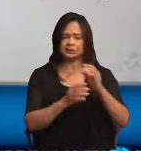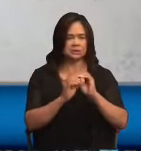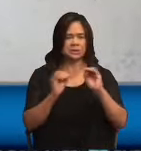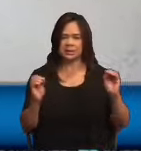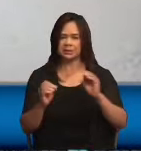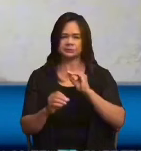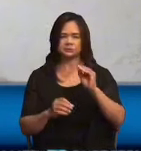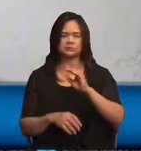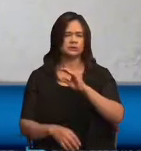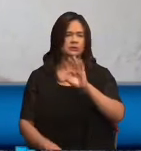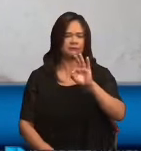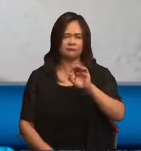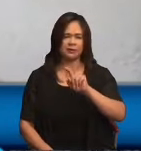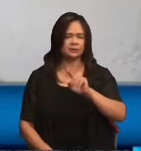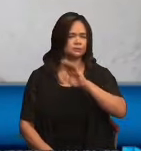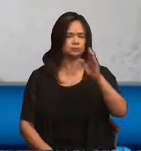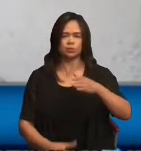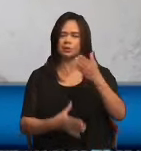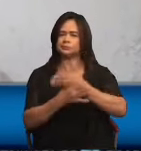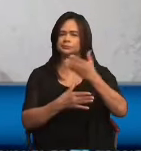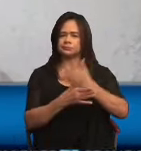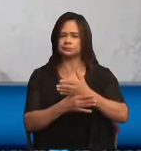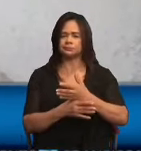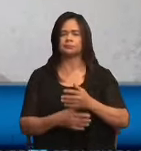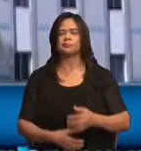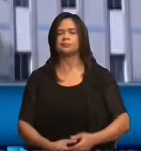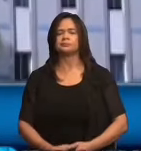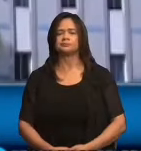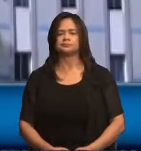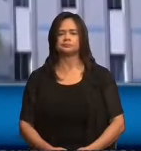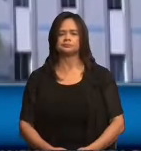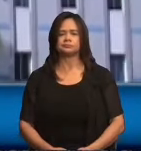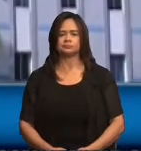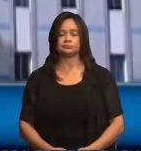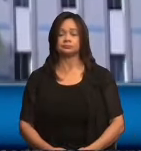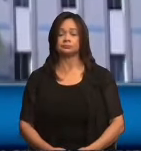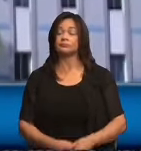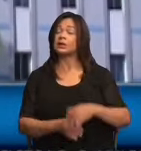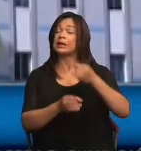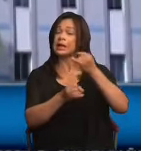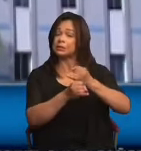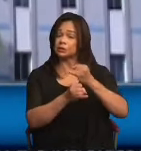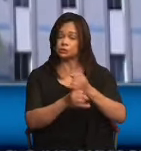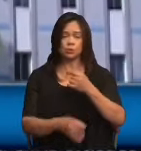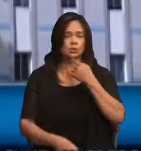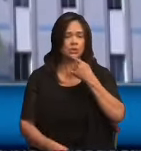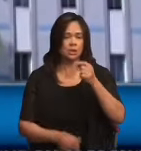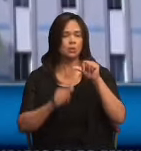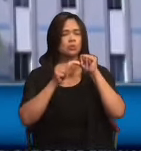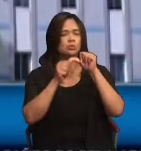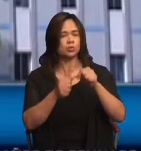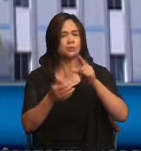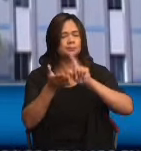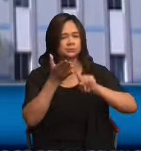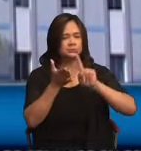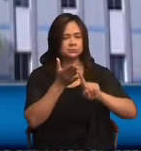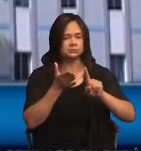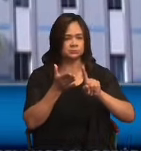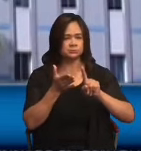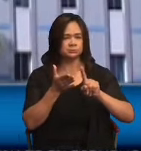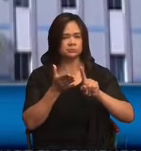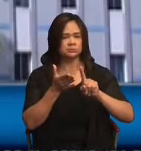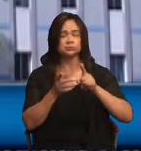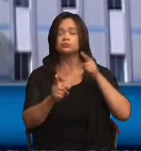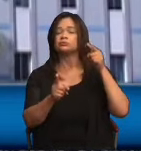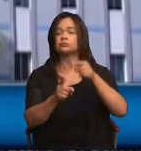Celis nunca se metió con nadie, Dios mío. La entidad del orden confirmó que continuará investigando este caso con el